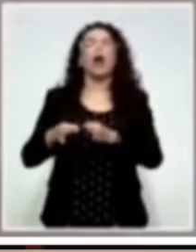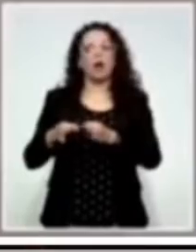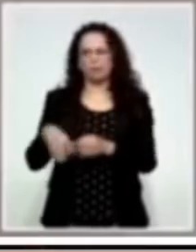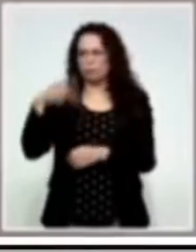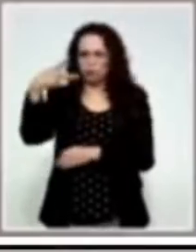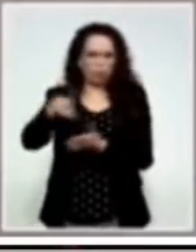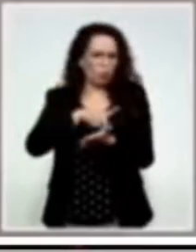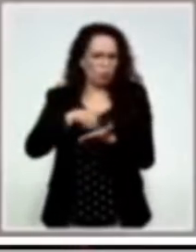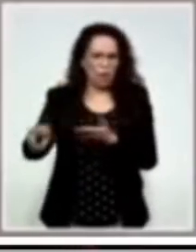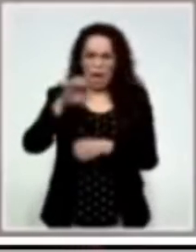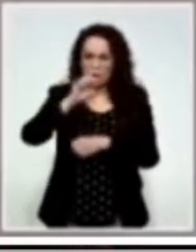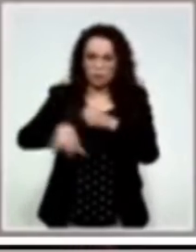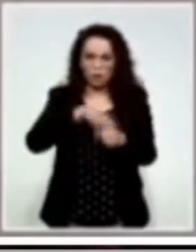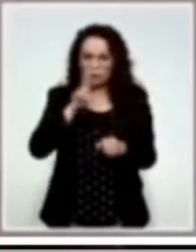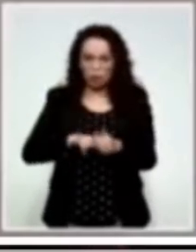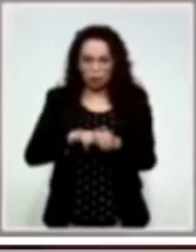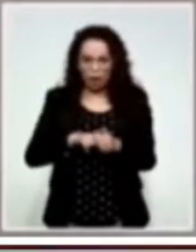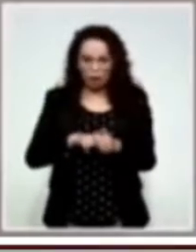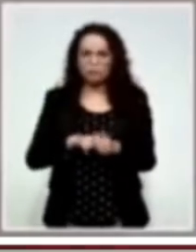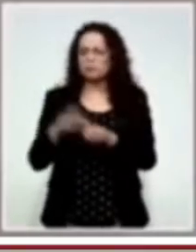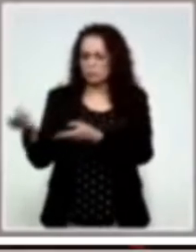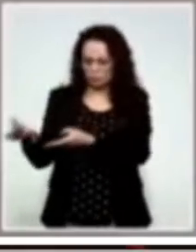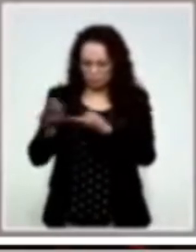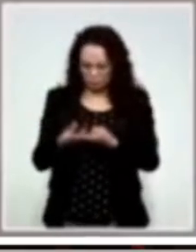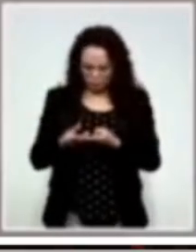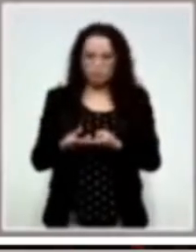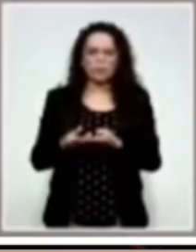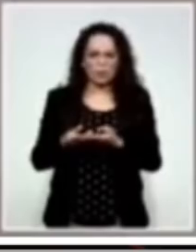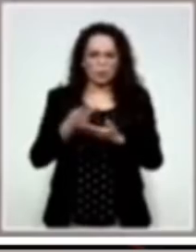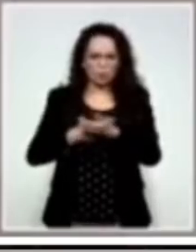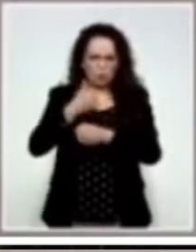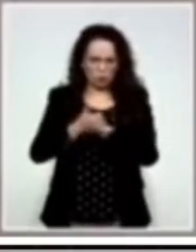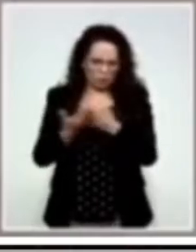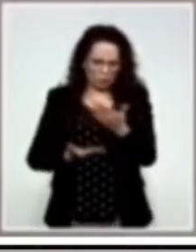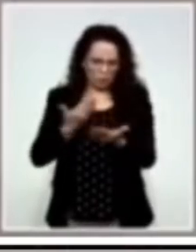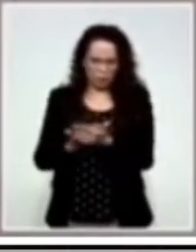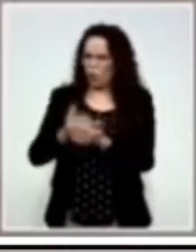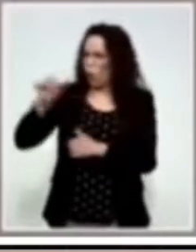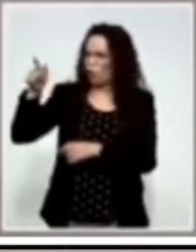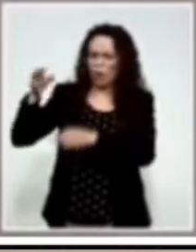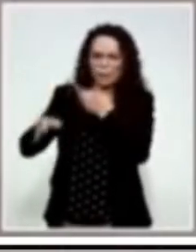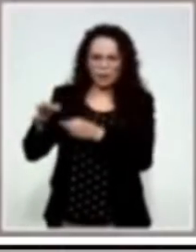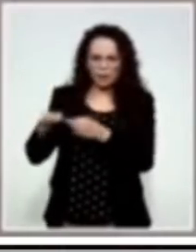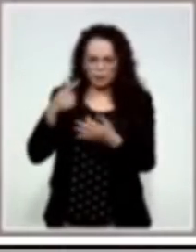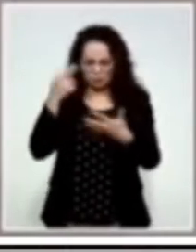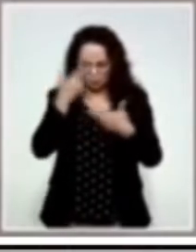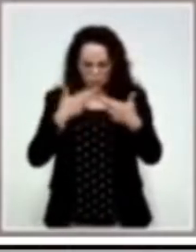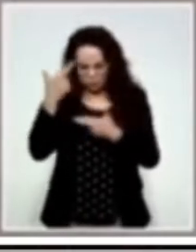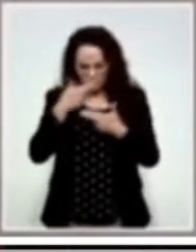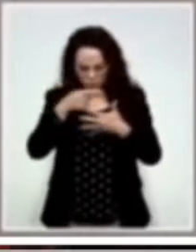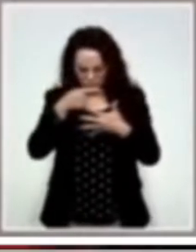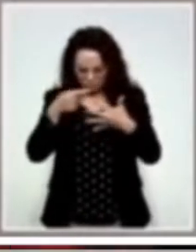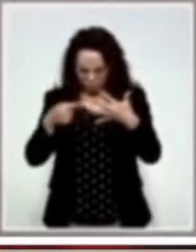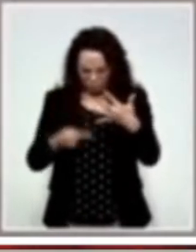que se haga, de retirar los proyectos del ministro anterior, no solo en esta materia, en todas, y presentar los proyectos que